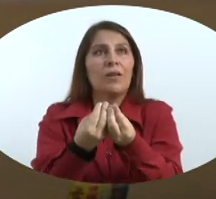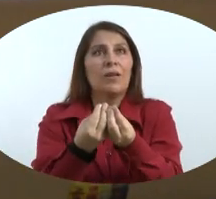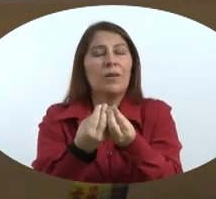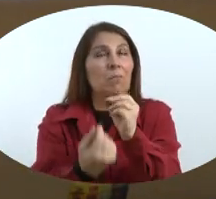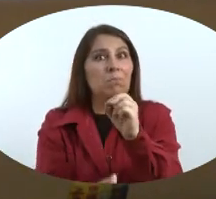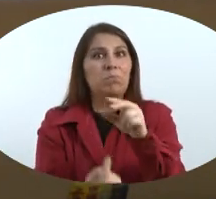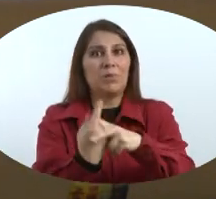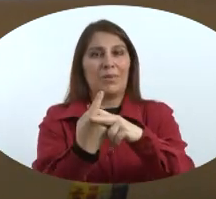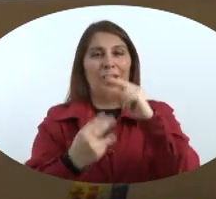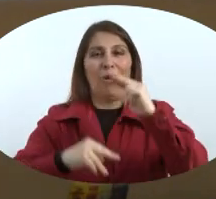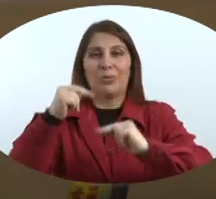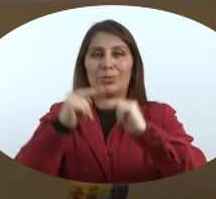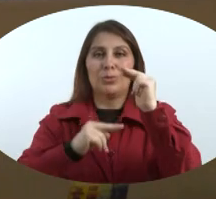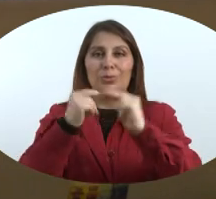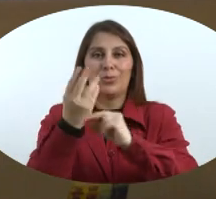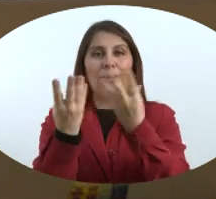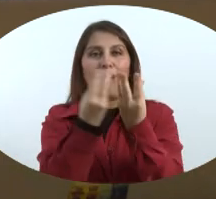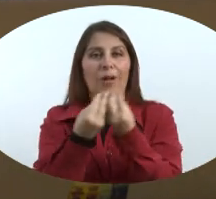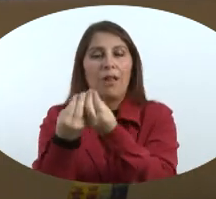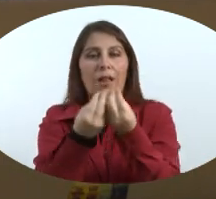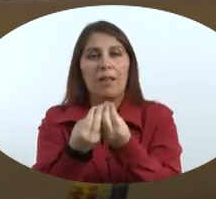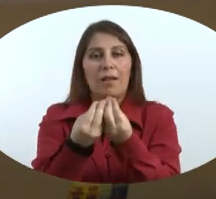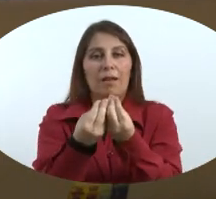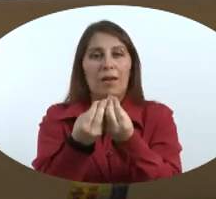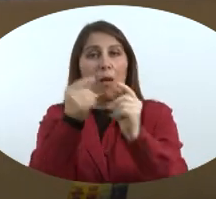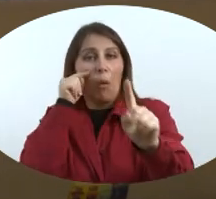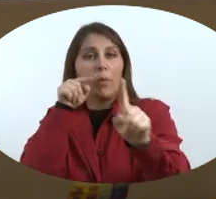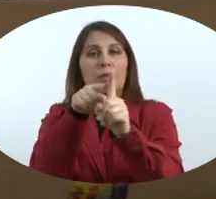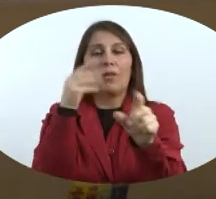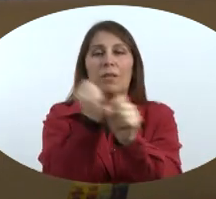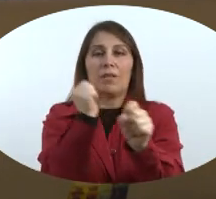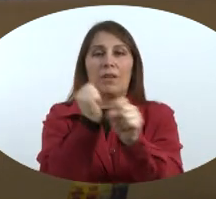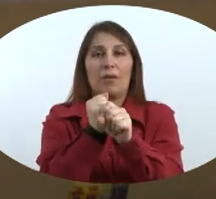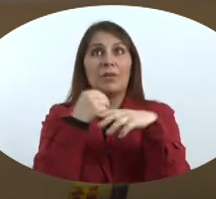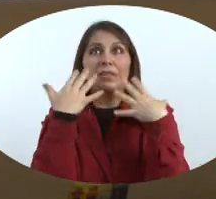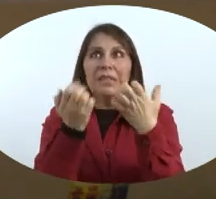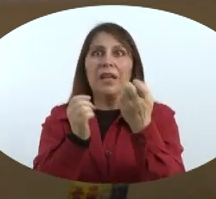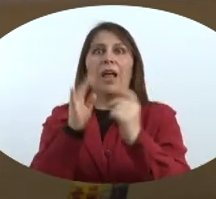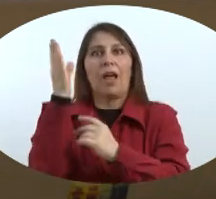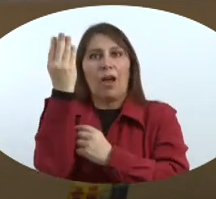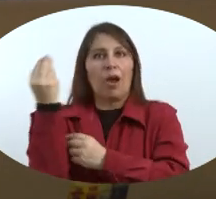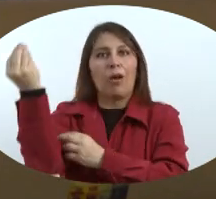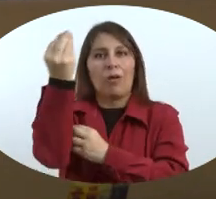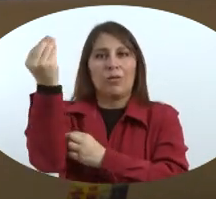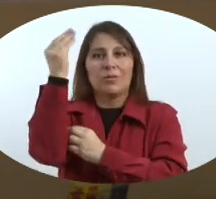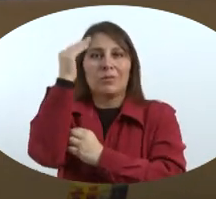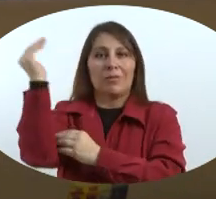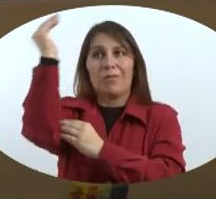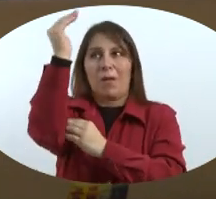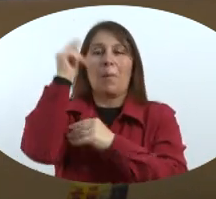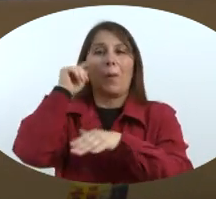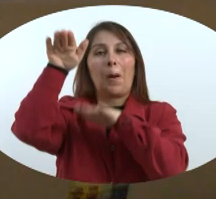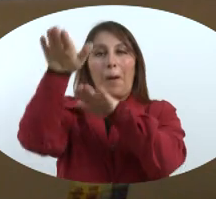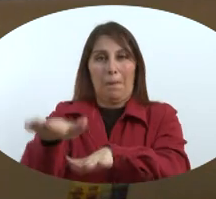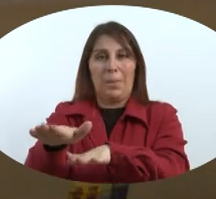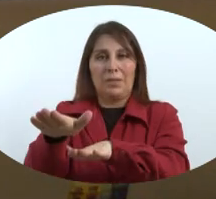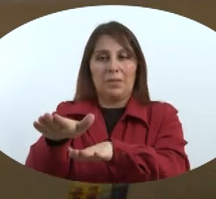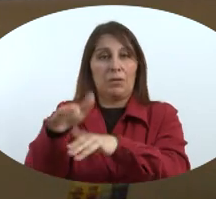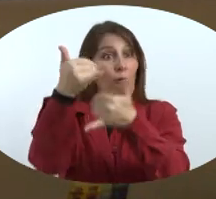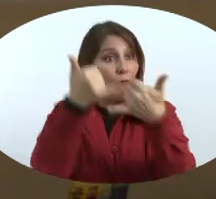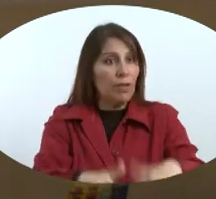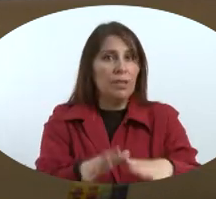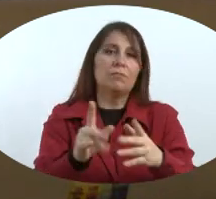y construcción colectiva que le ha apostado al tema del consejo académico la representación que finaliza